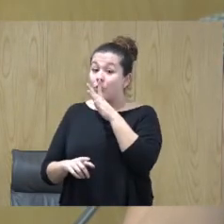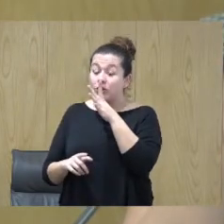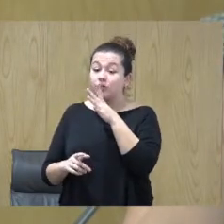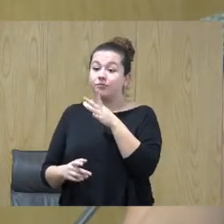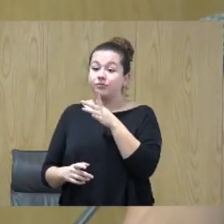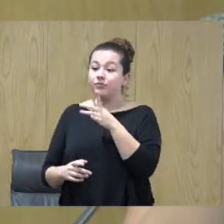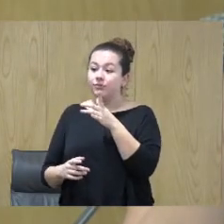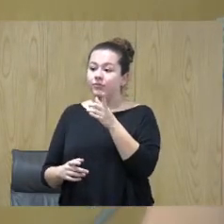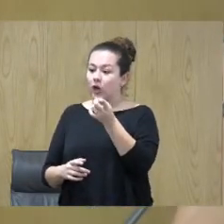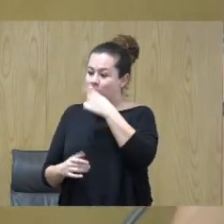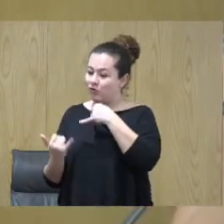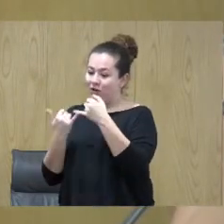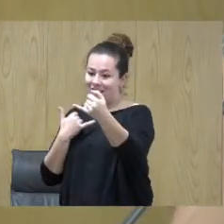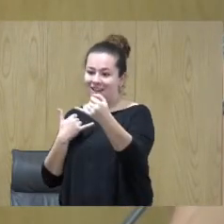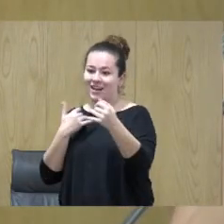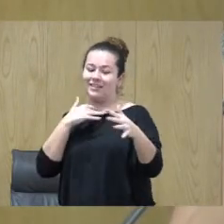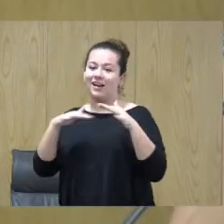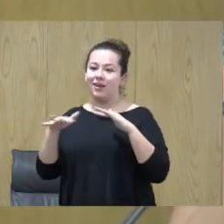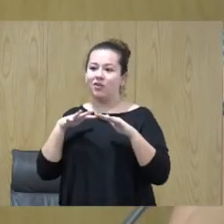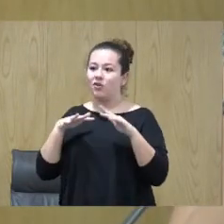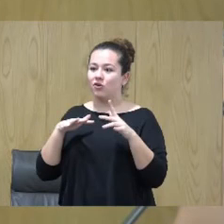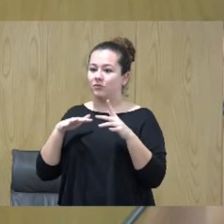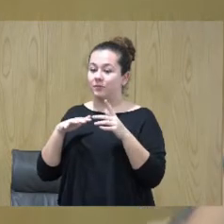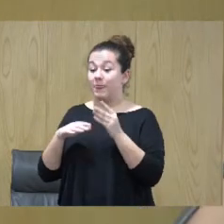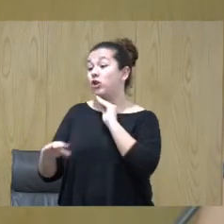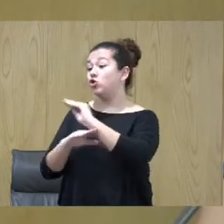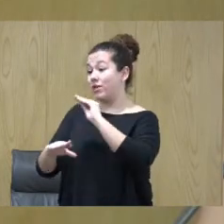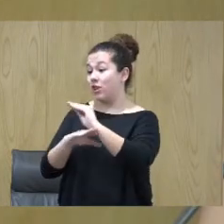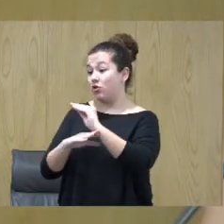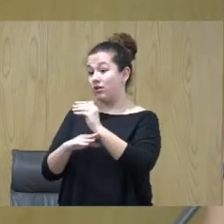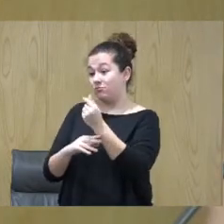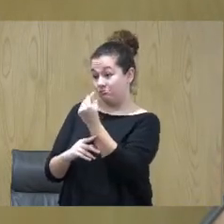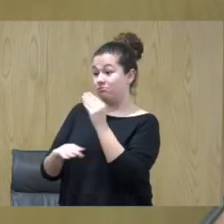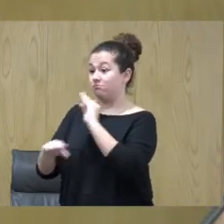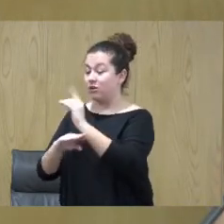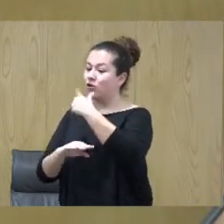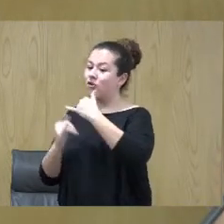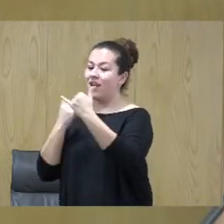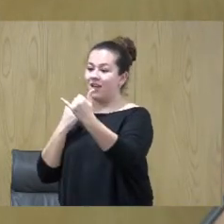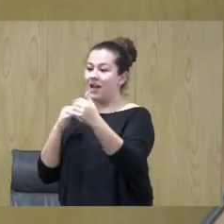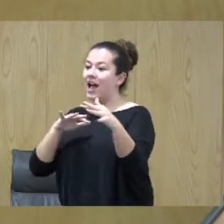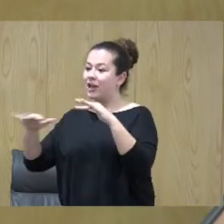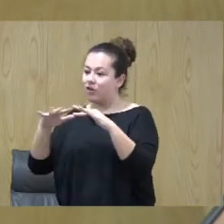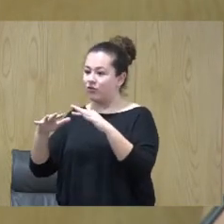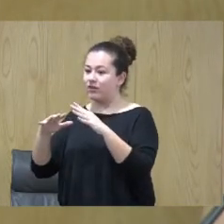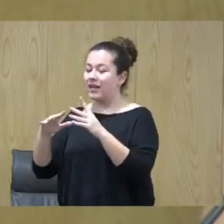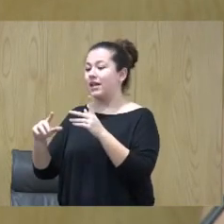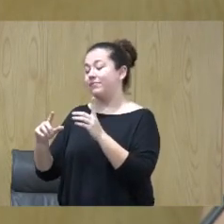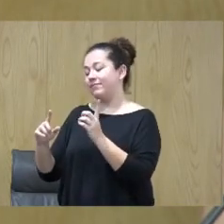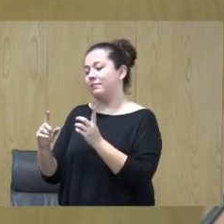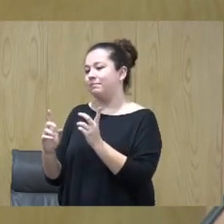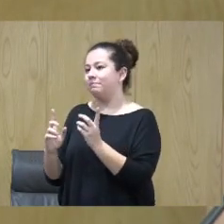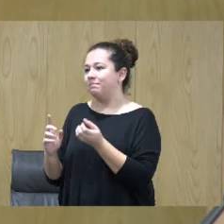en nuestras líneas de acción de subvenciones, tenemos una línea, acción y promoción cultural, que apoya